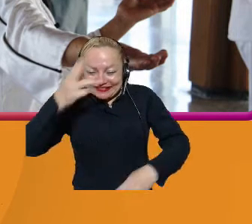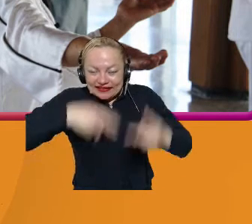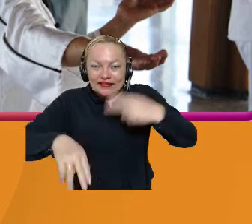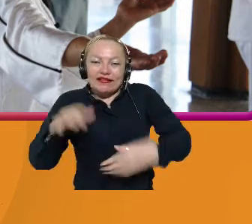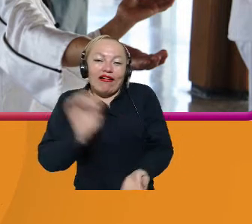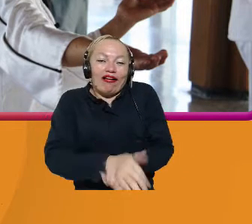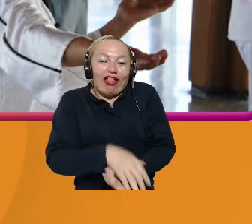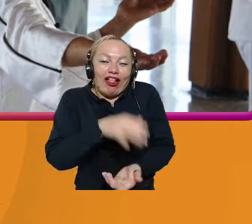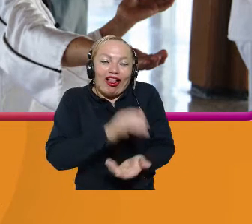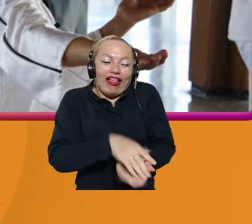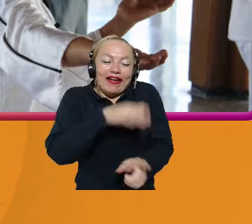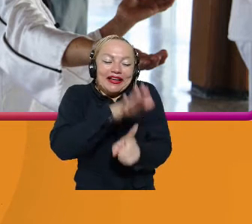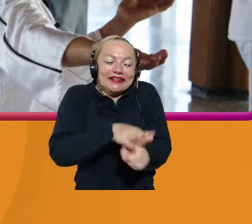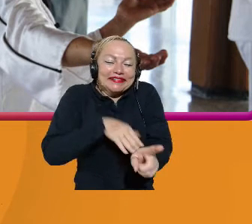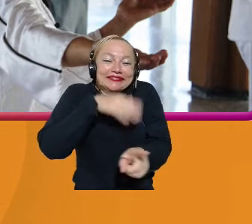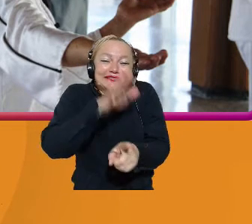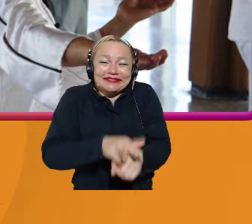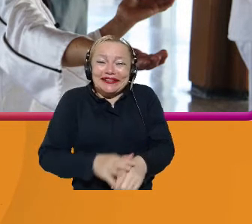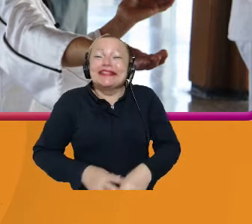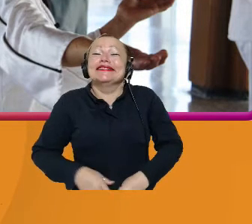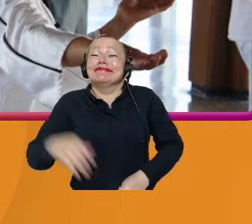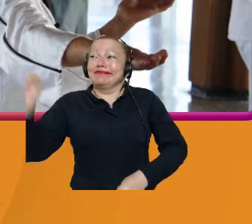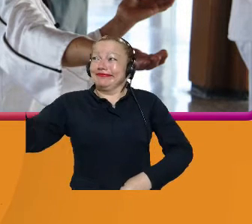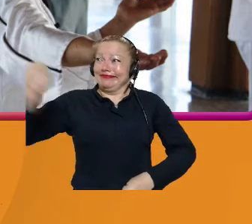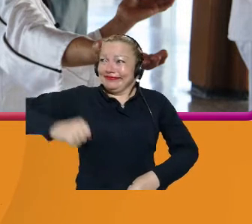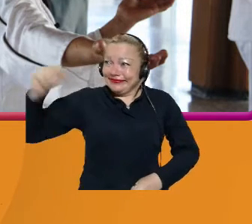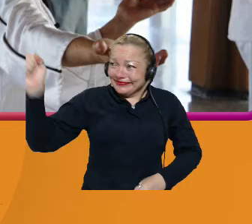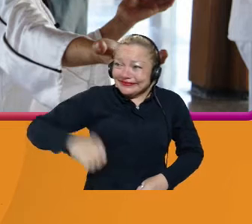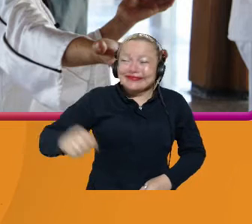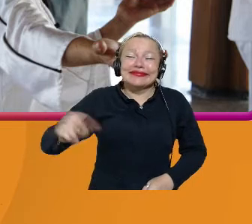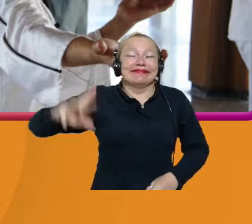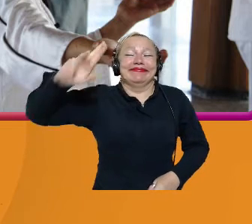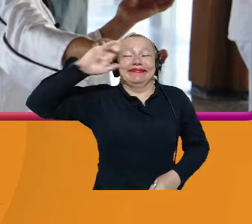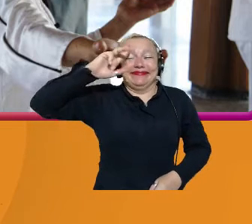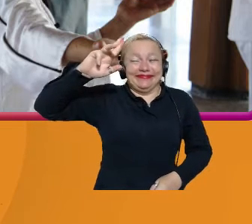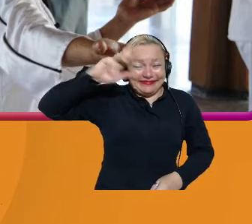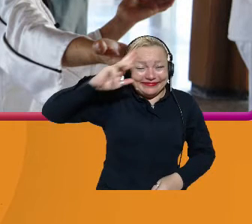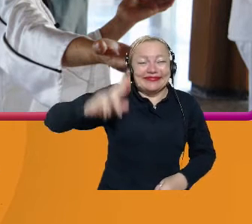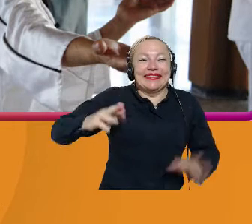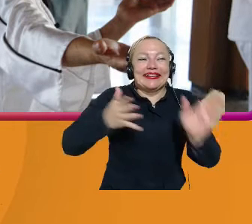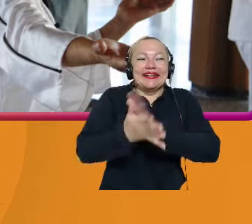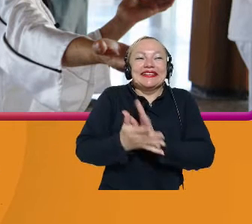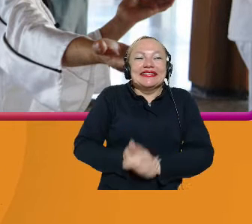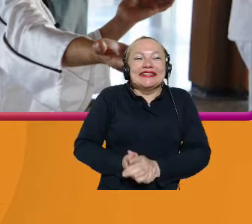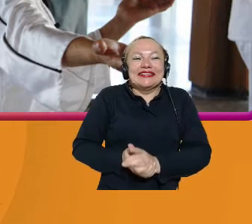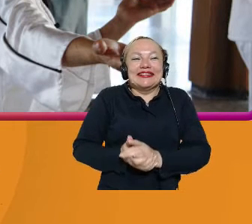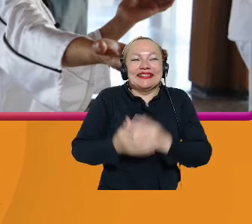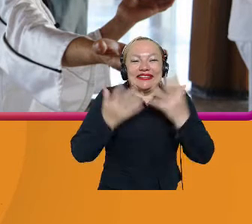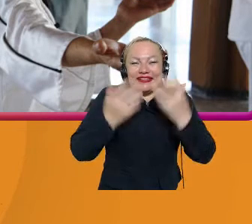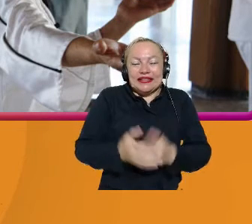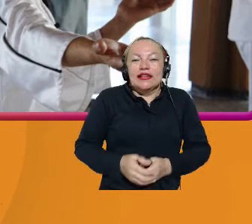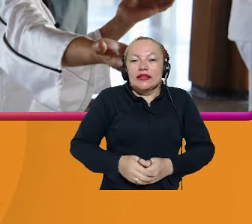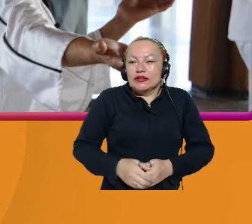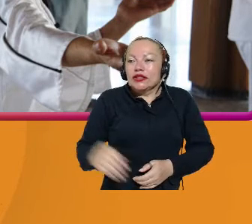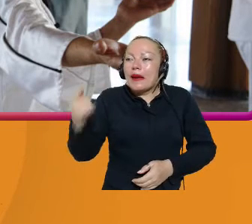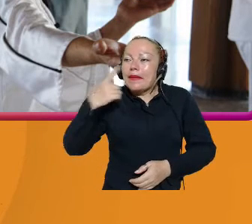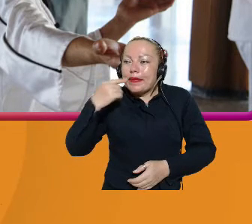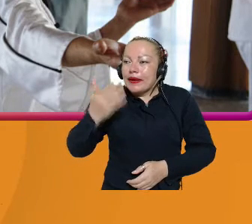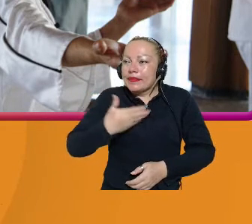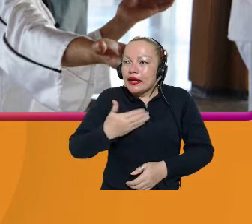alcahueta, ¿cierto? Ay, sí. Quieren hacer perder la autoridad de todo